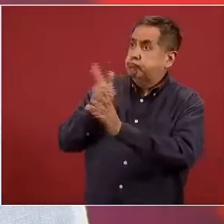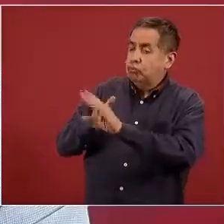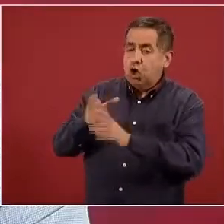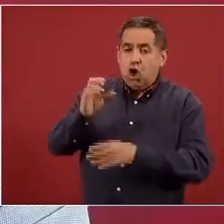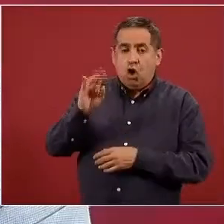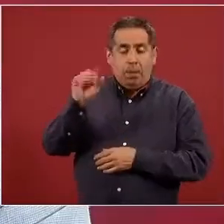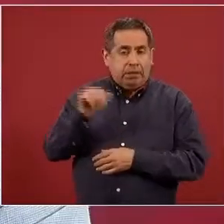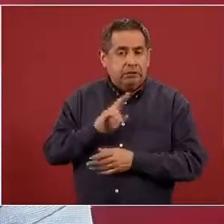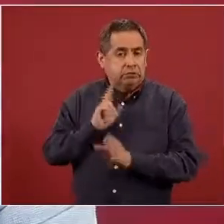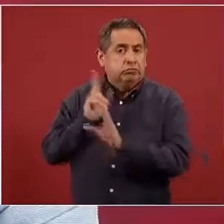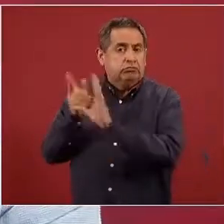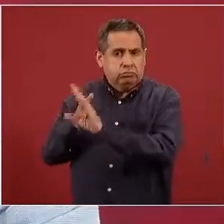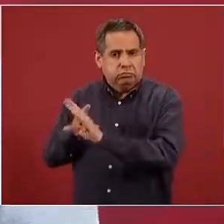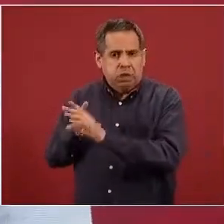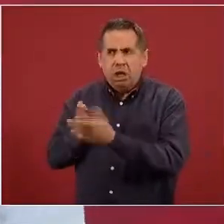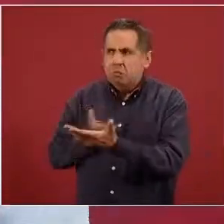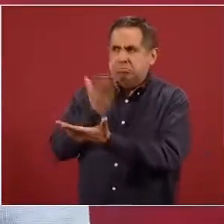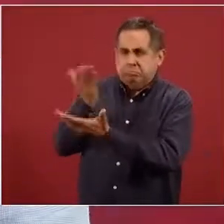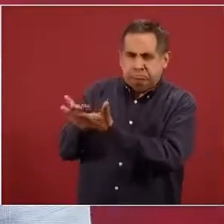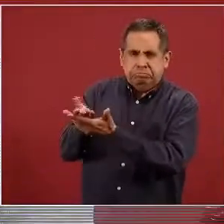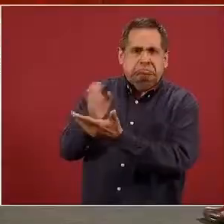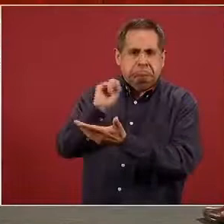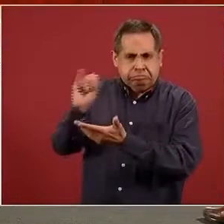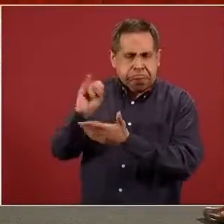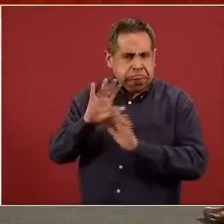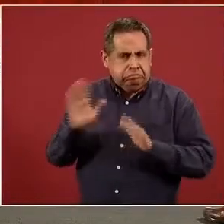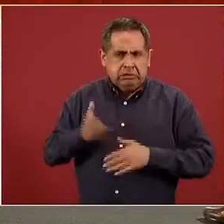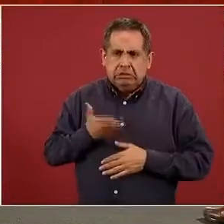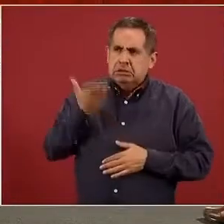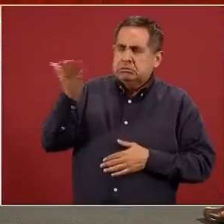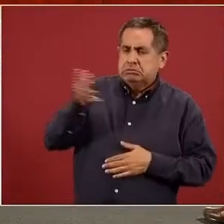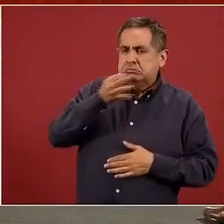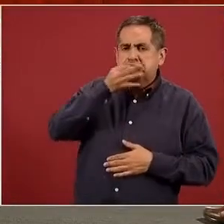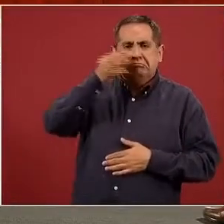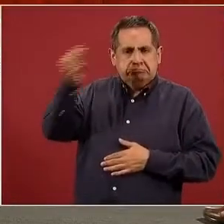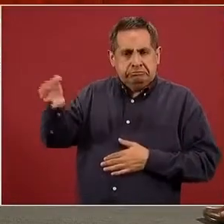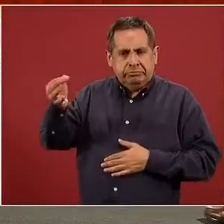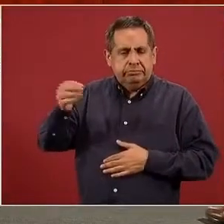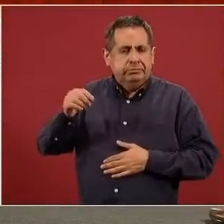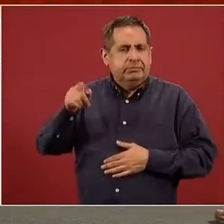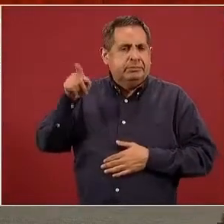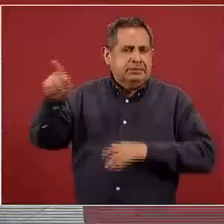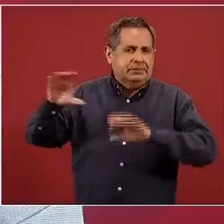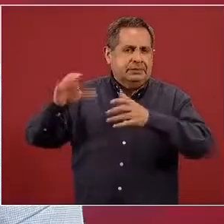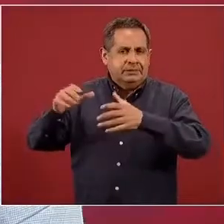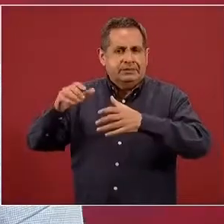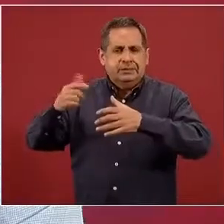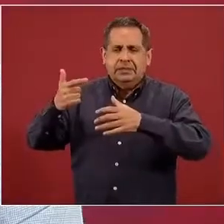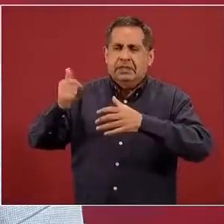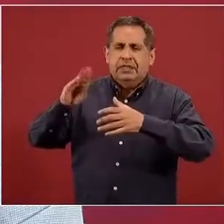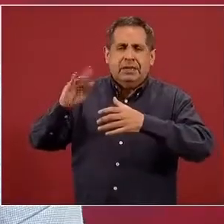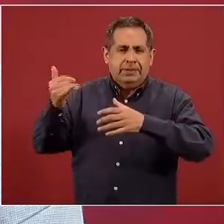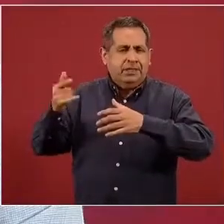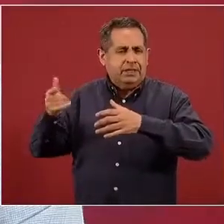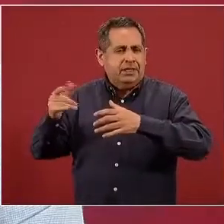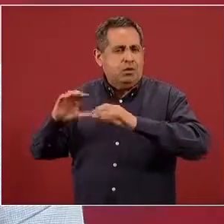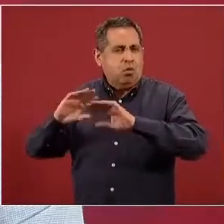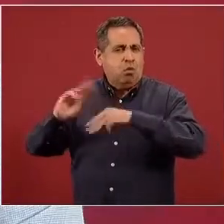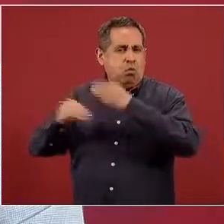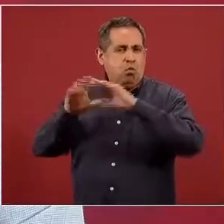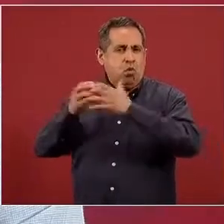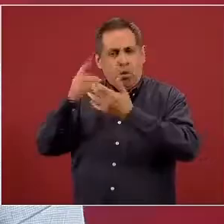COVAX, así se planteó. Hicimos saber a la iniciativa Gavi, que es la Alianza Global